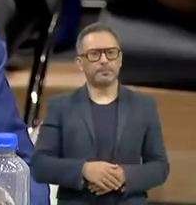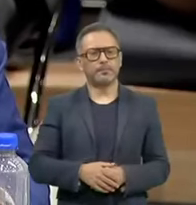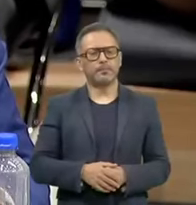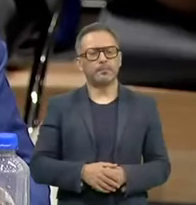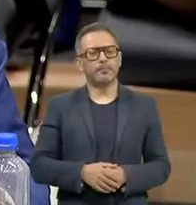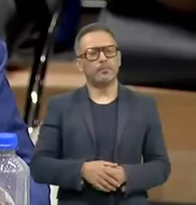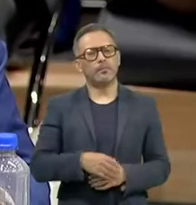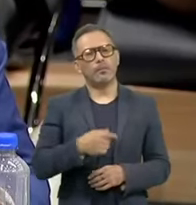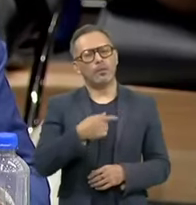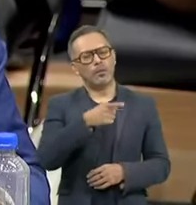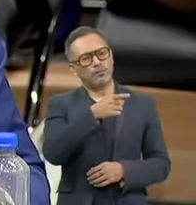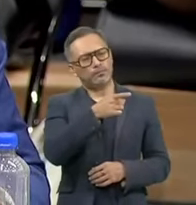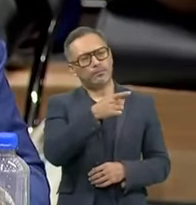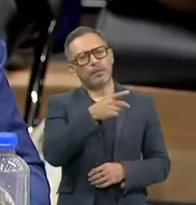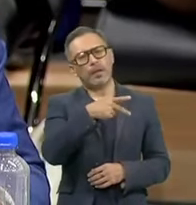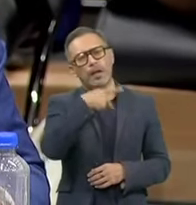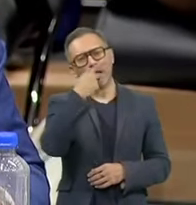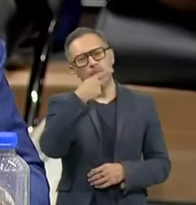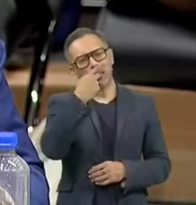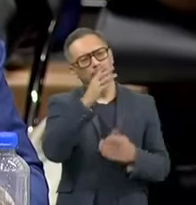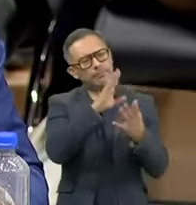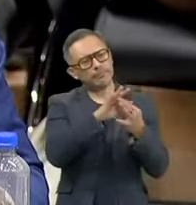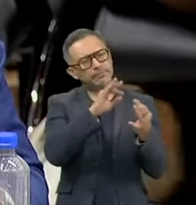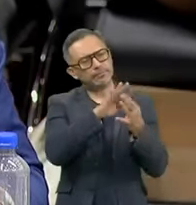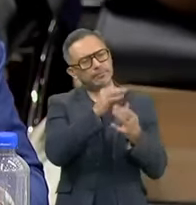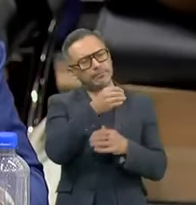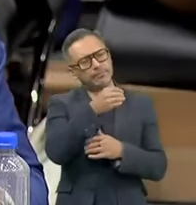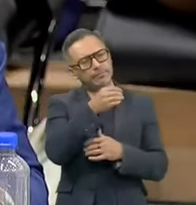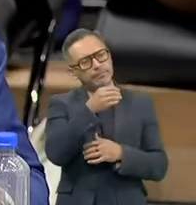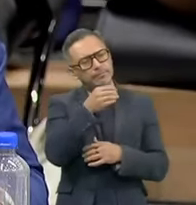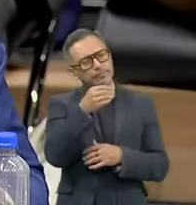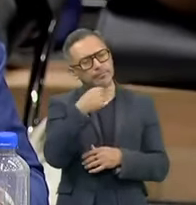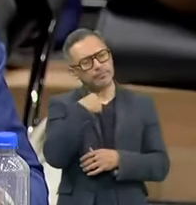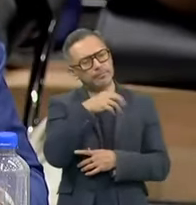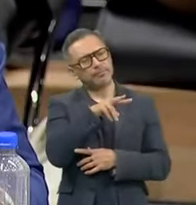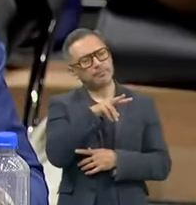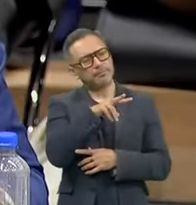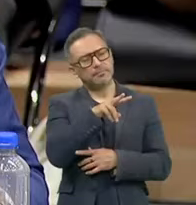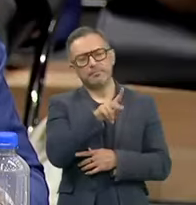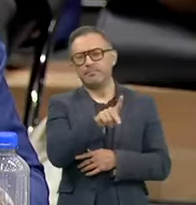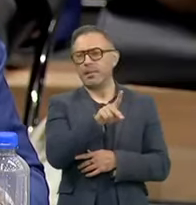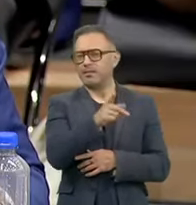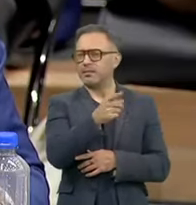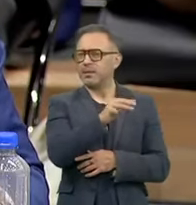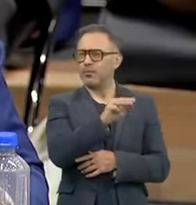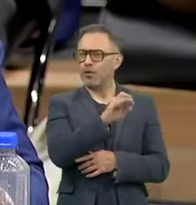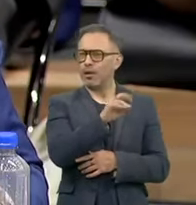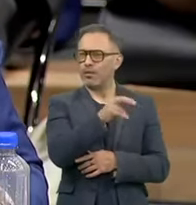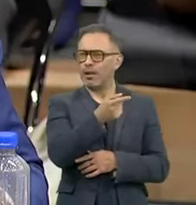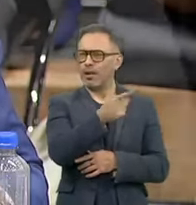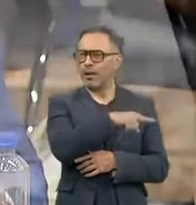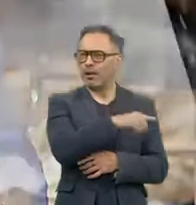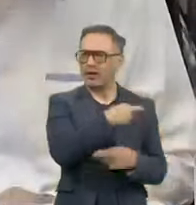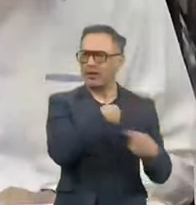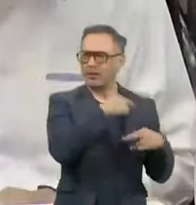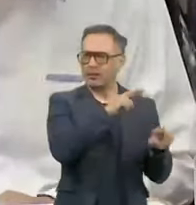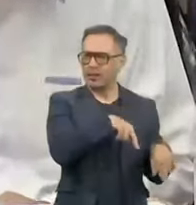Te escucho hablar y pareciera ser que eres representante de Morena, no del PT.